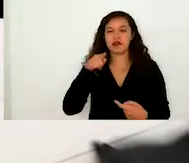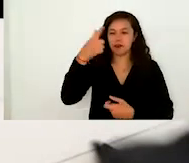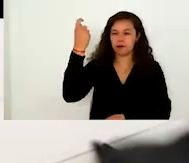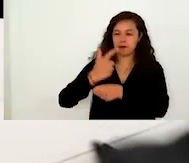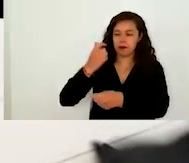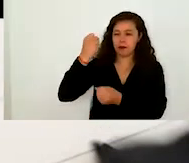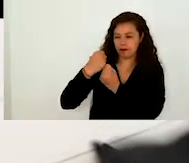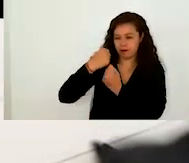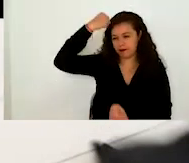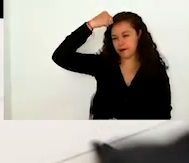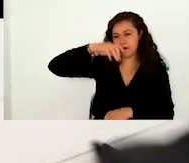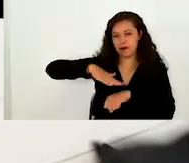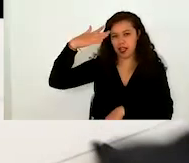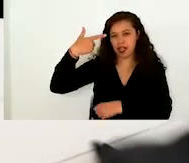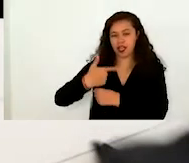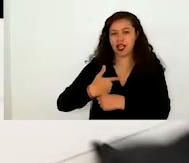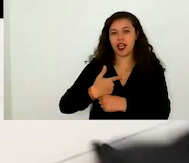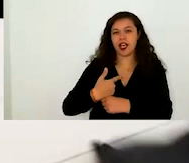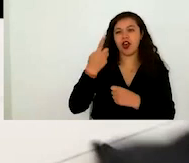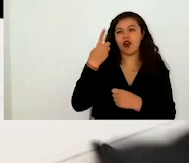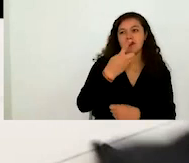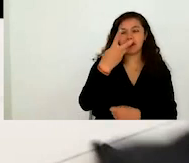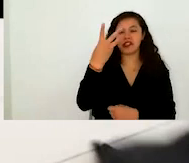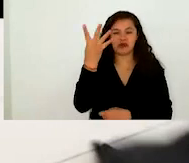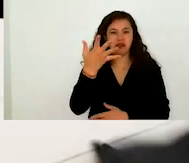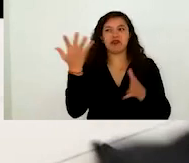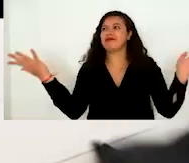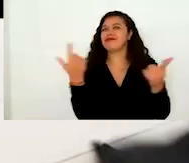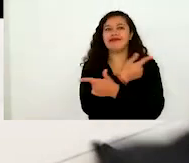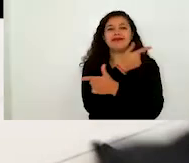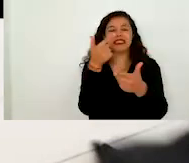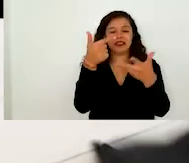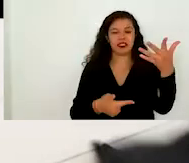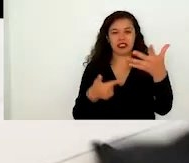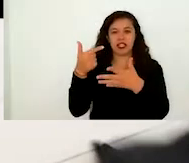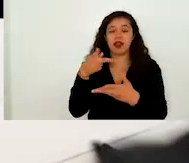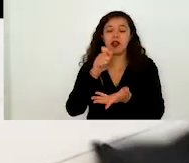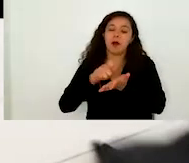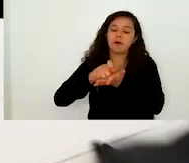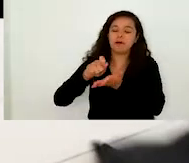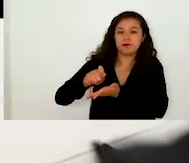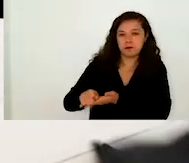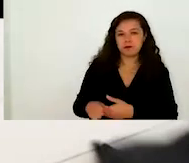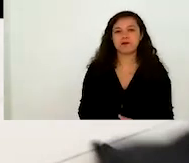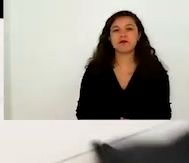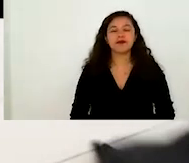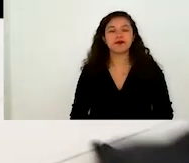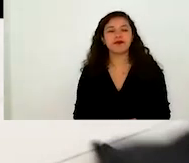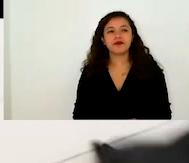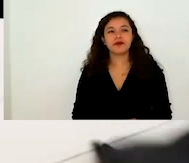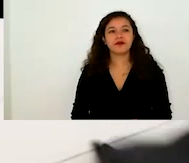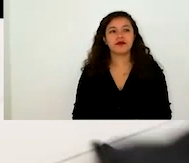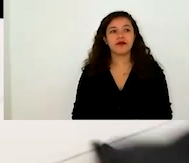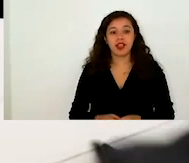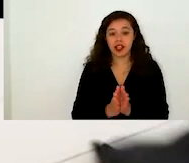conoce si está una a dos a tres a cuatro a los que quieran pero que se nos den por escrito doblar el